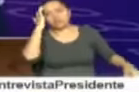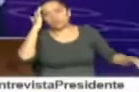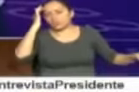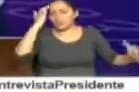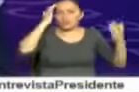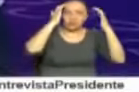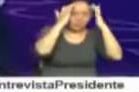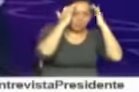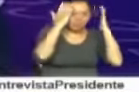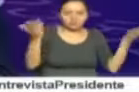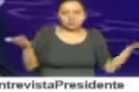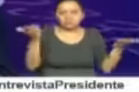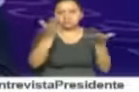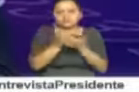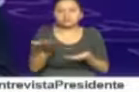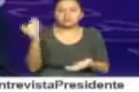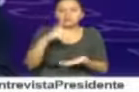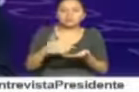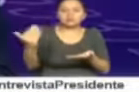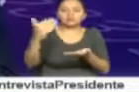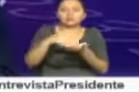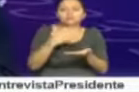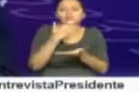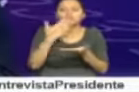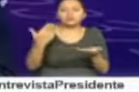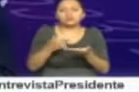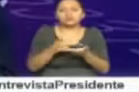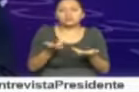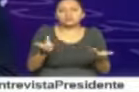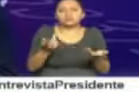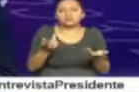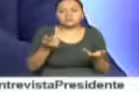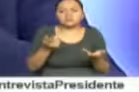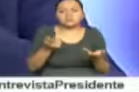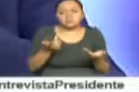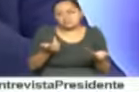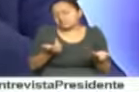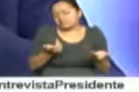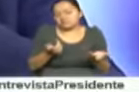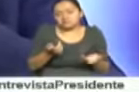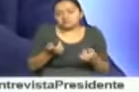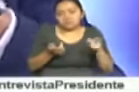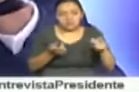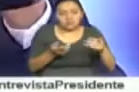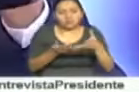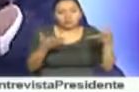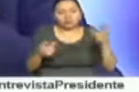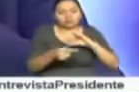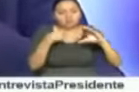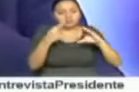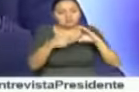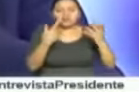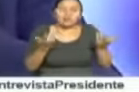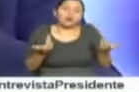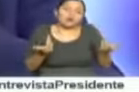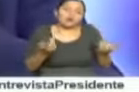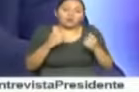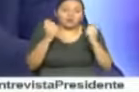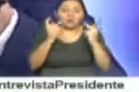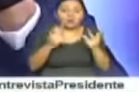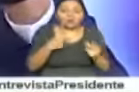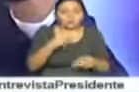estas, diríamos, reiteradas mensajes de diferentes oficiales activos? Pero vamos a hacer lo que tenemos que hacer. Estamos en un punto de quiebre en la historia